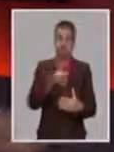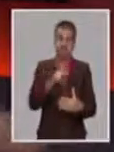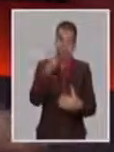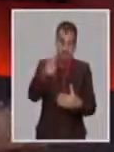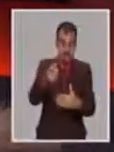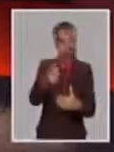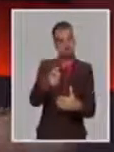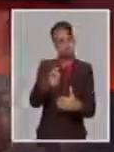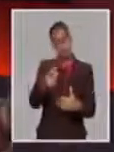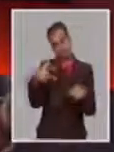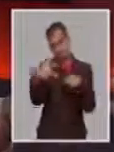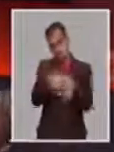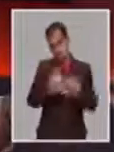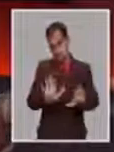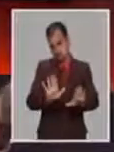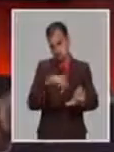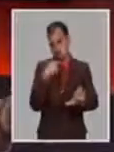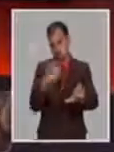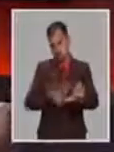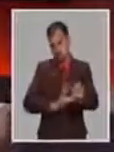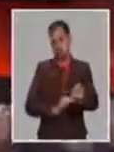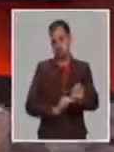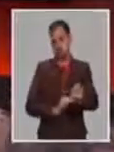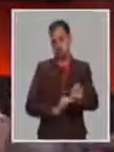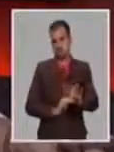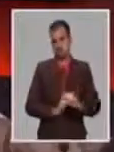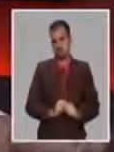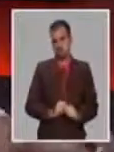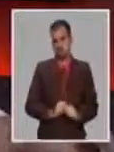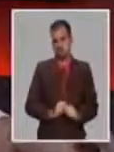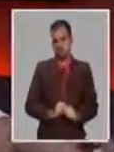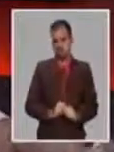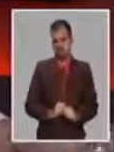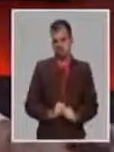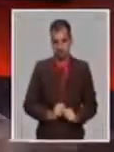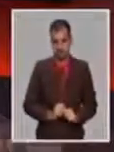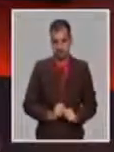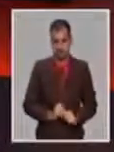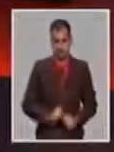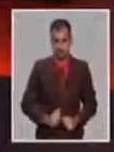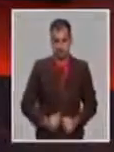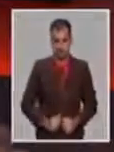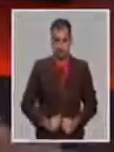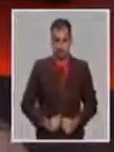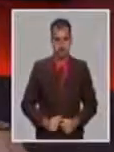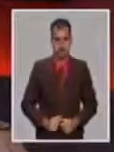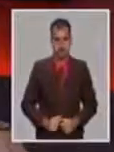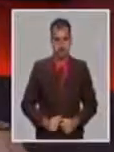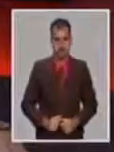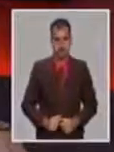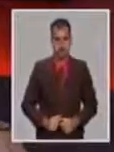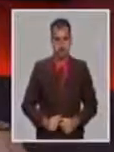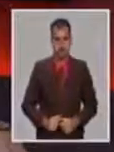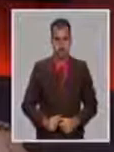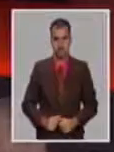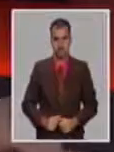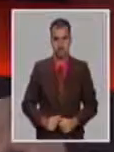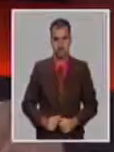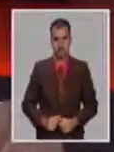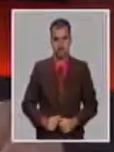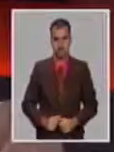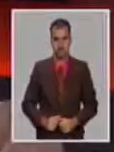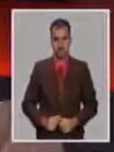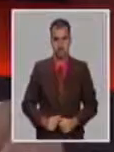es importante que no estén embarazadas porque no se ha probado la seguridad en este grupo. Hay un grupo de criterios de